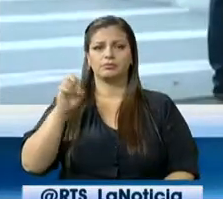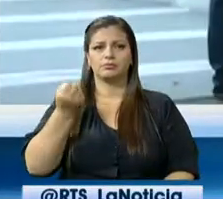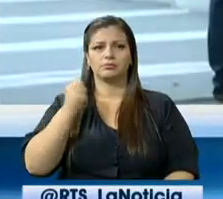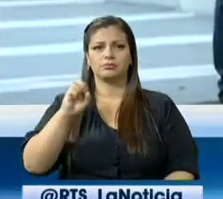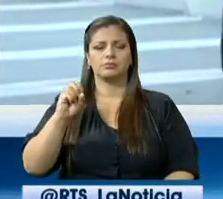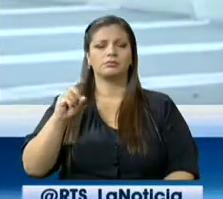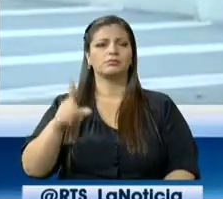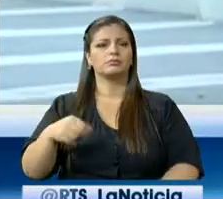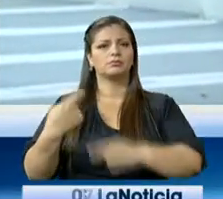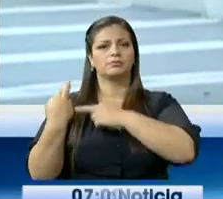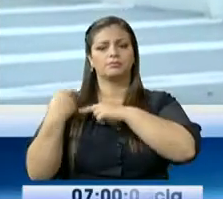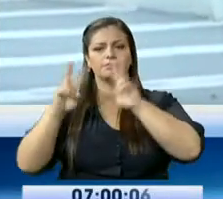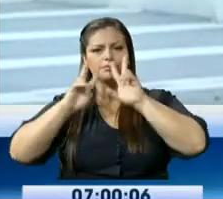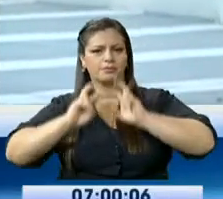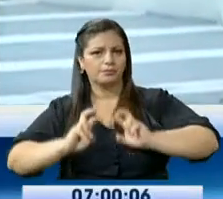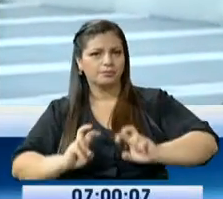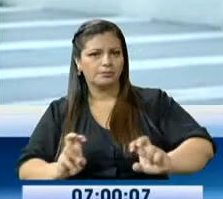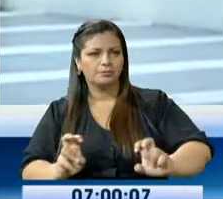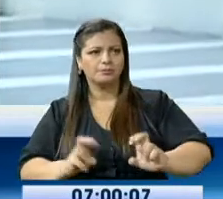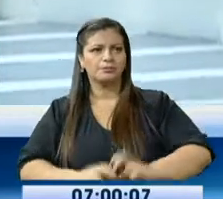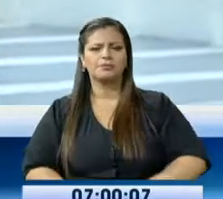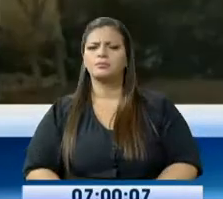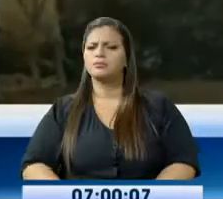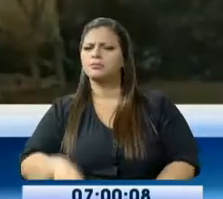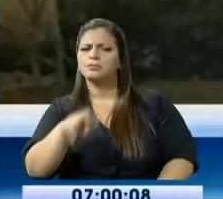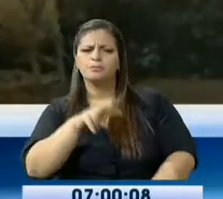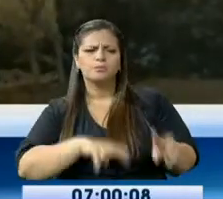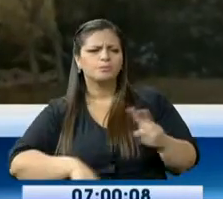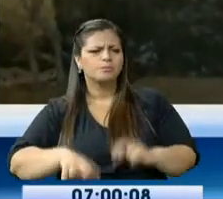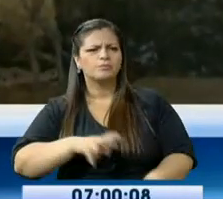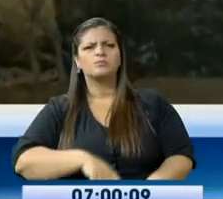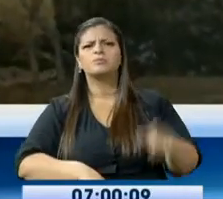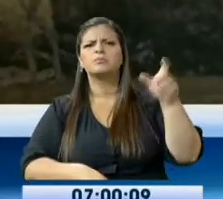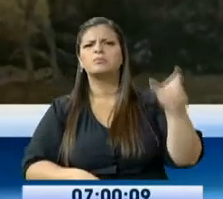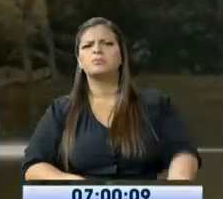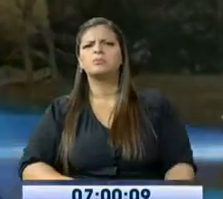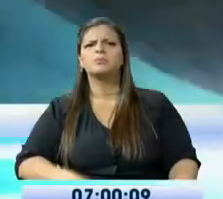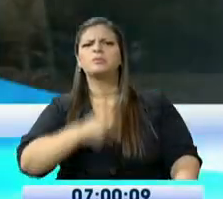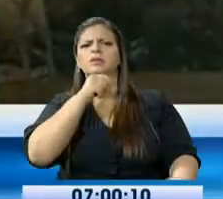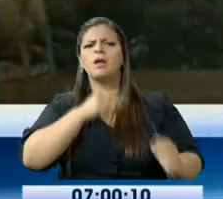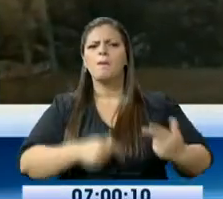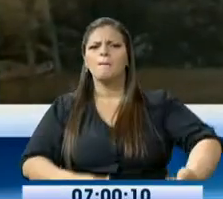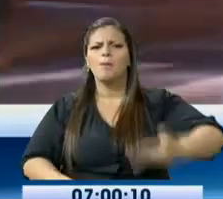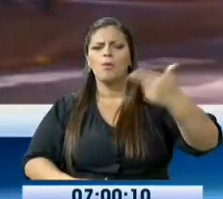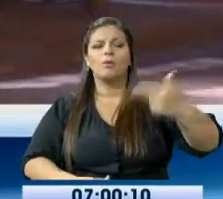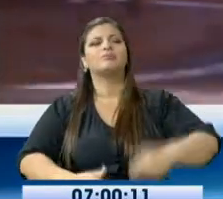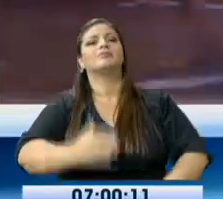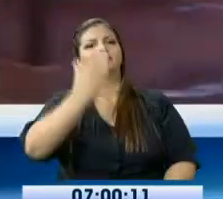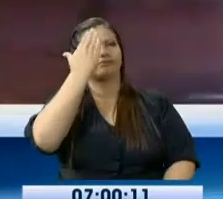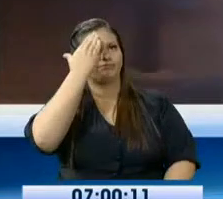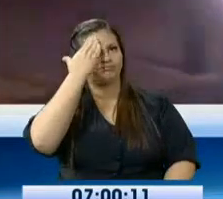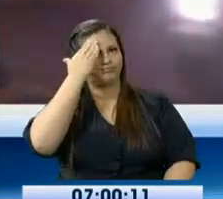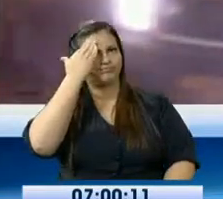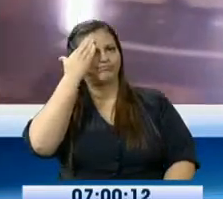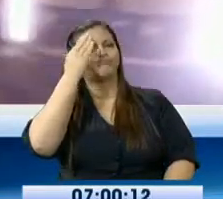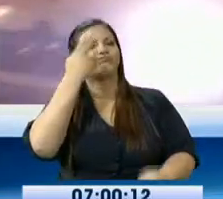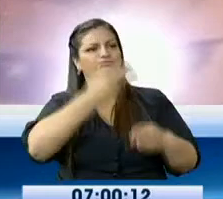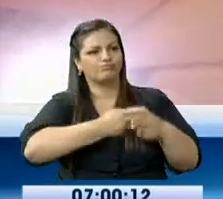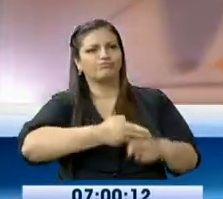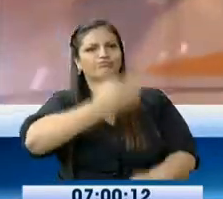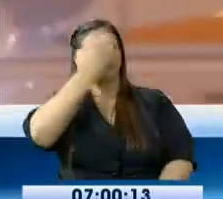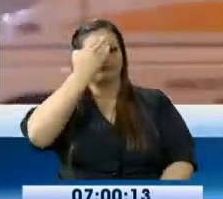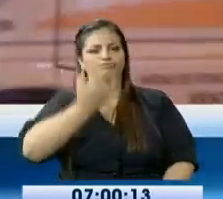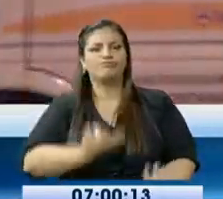el caso. De momento ya tienen identificado al autor del disparo que hirió al menor, quedando pendiente su